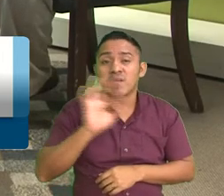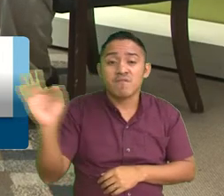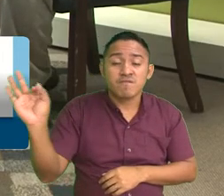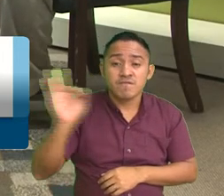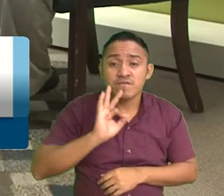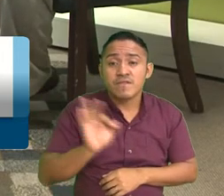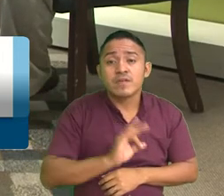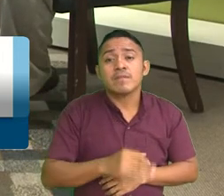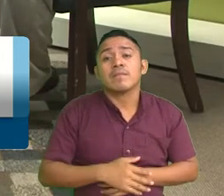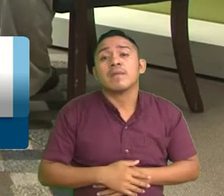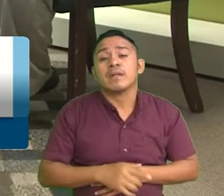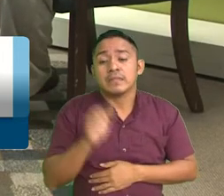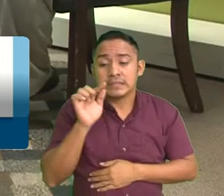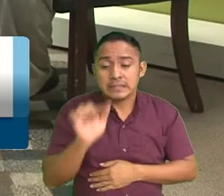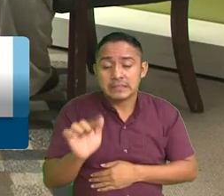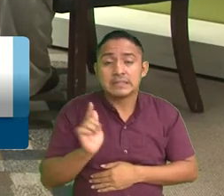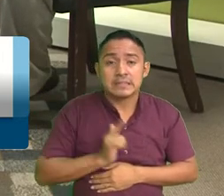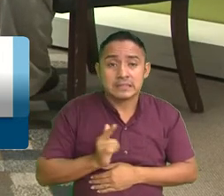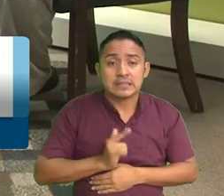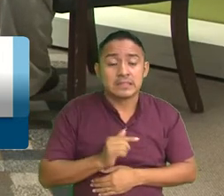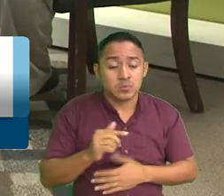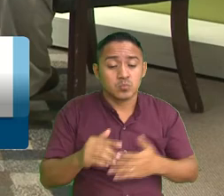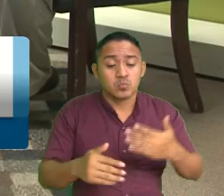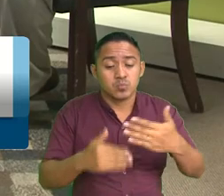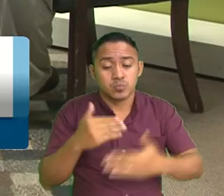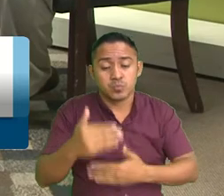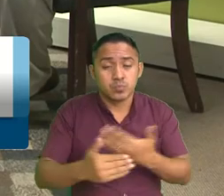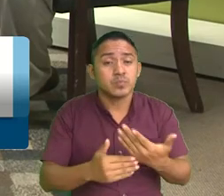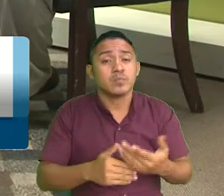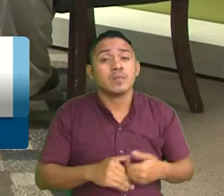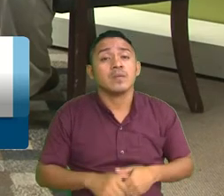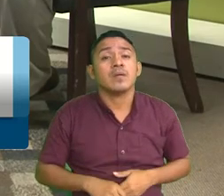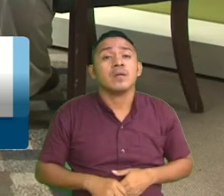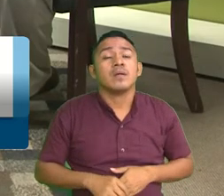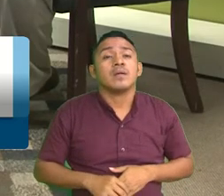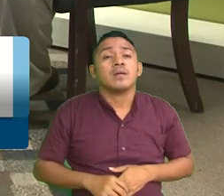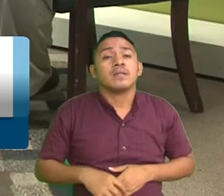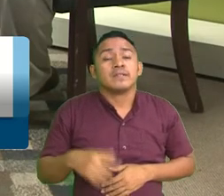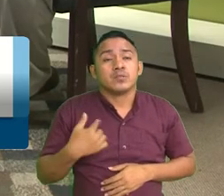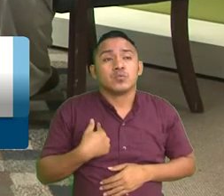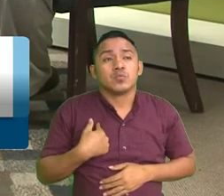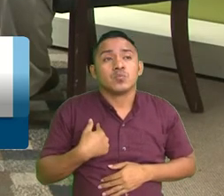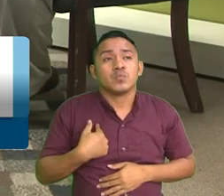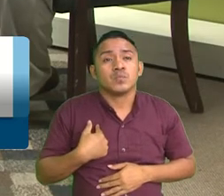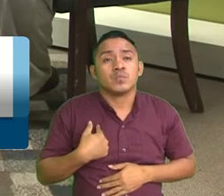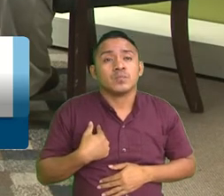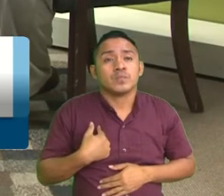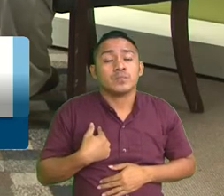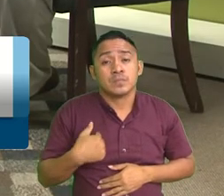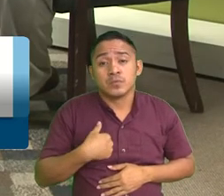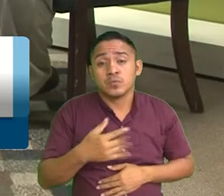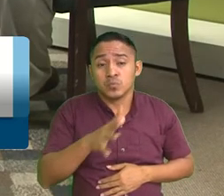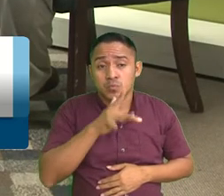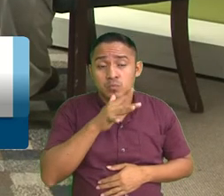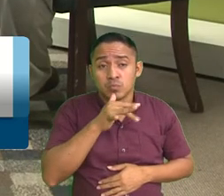tenemos durante eso. ¿Verdad? Entonces, yo paso como